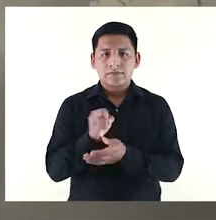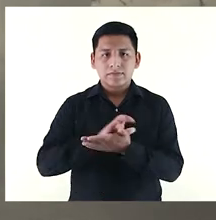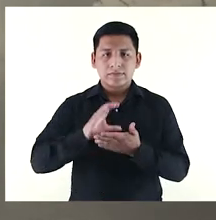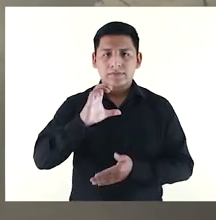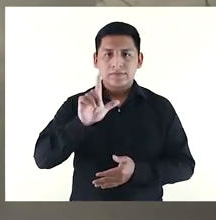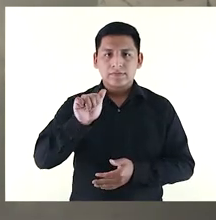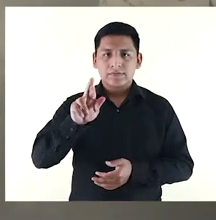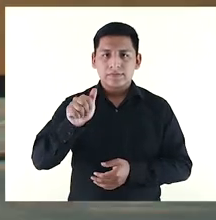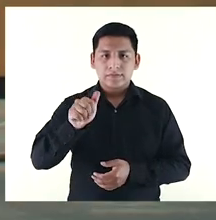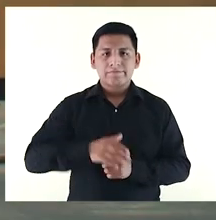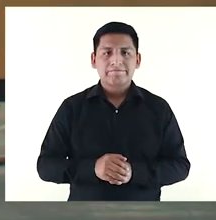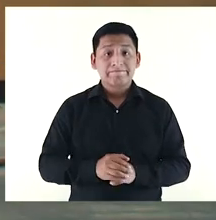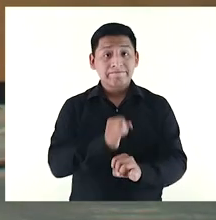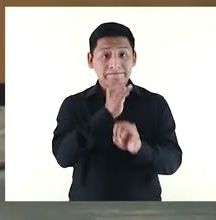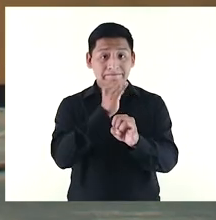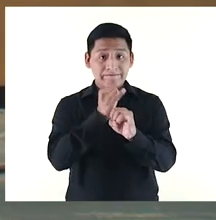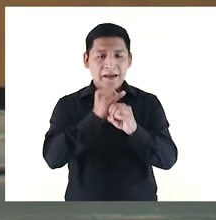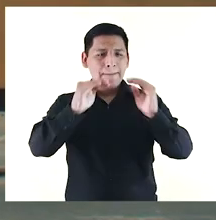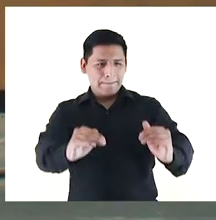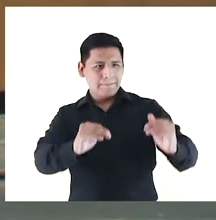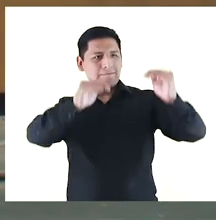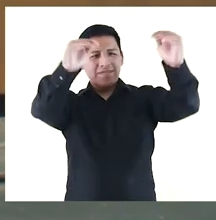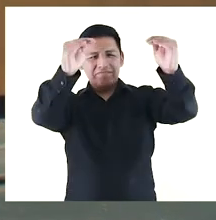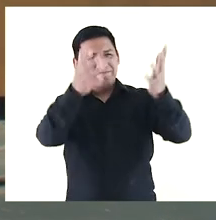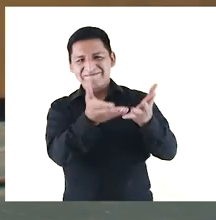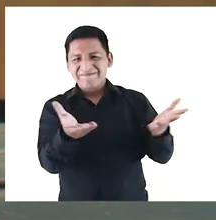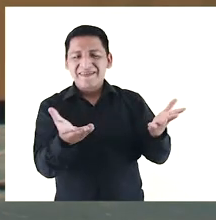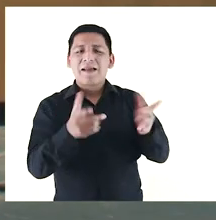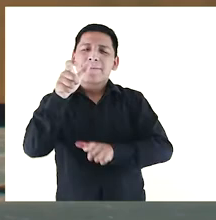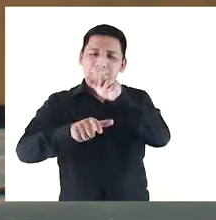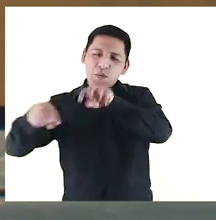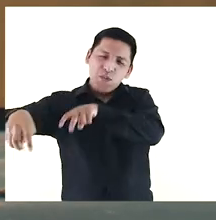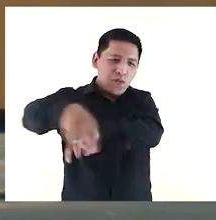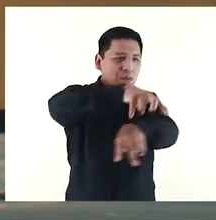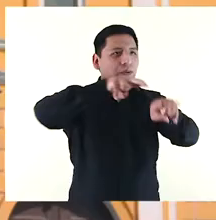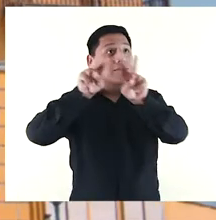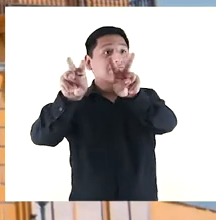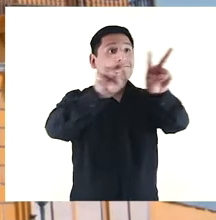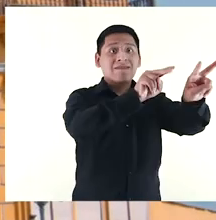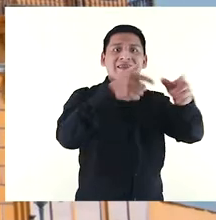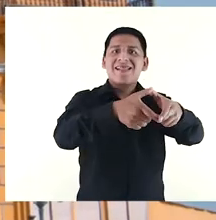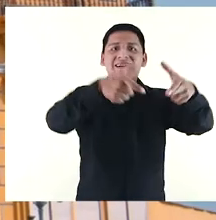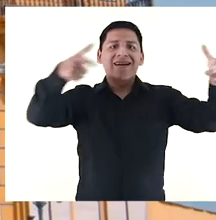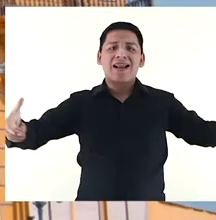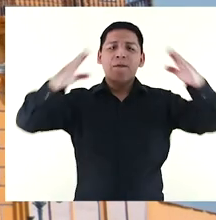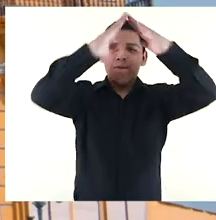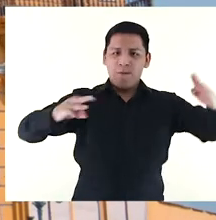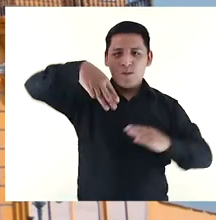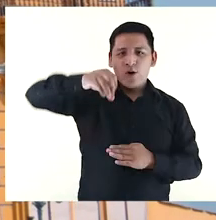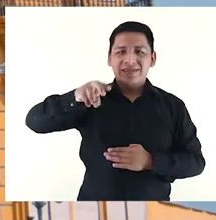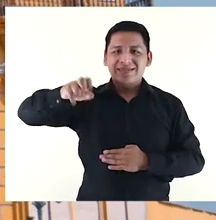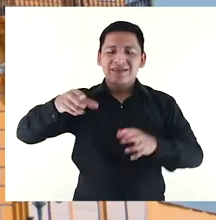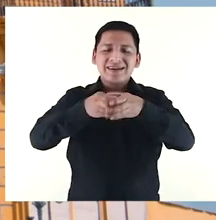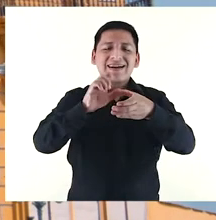Iglesia Santa Clara. Iglesia Barrio Altina. Es la parte pública y visible del gran monasterio de clausura de